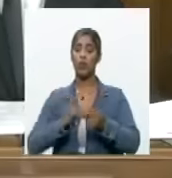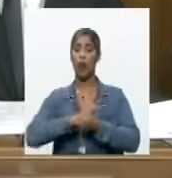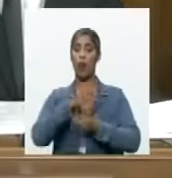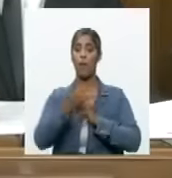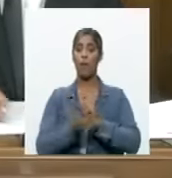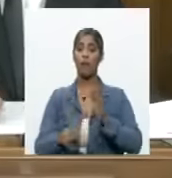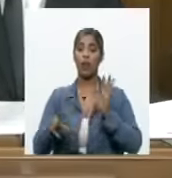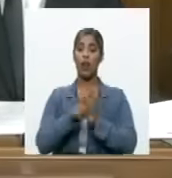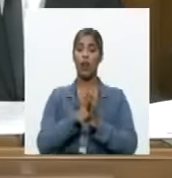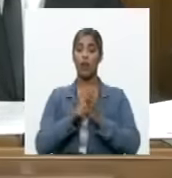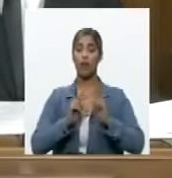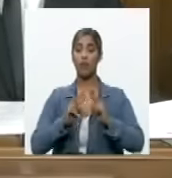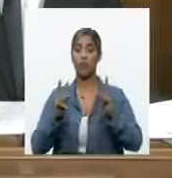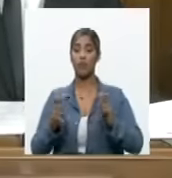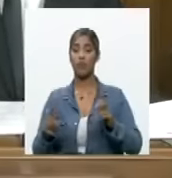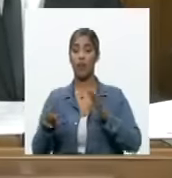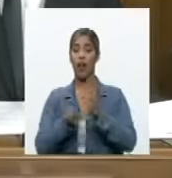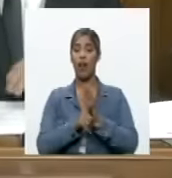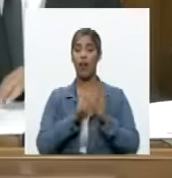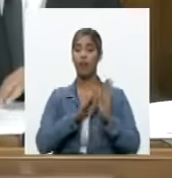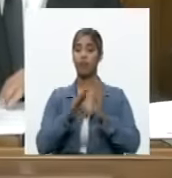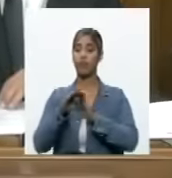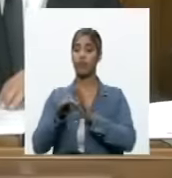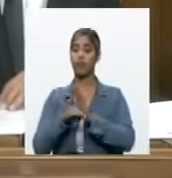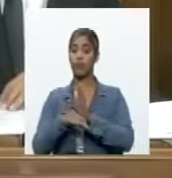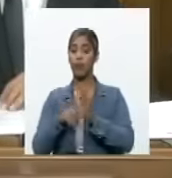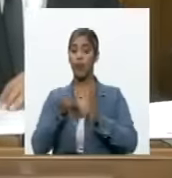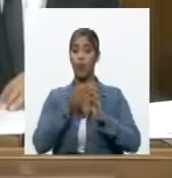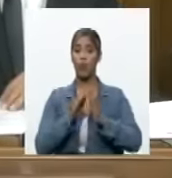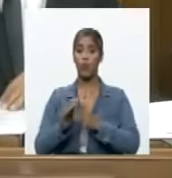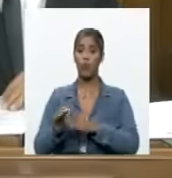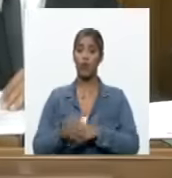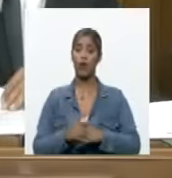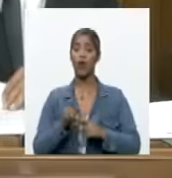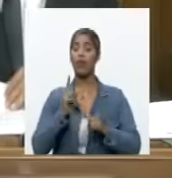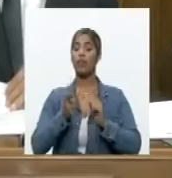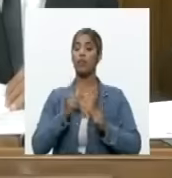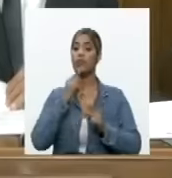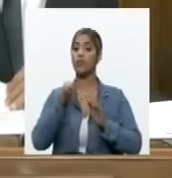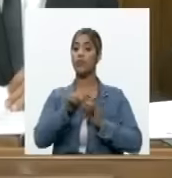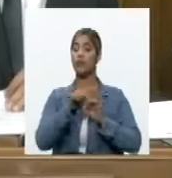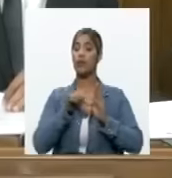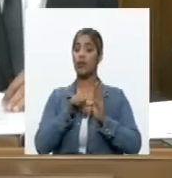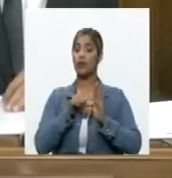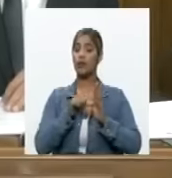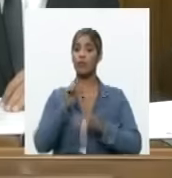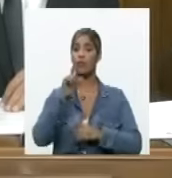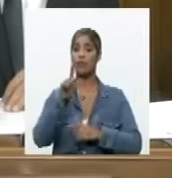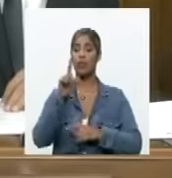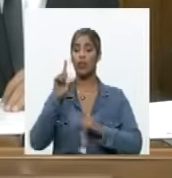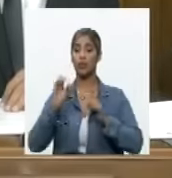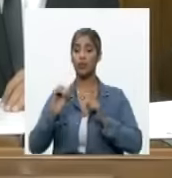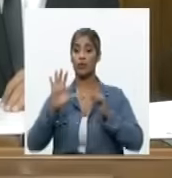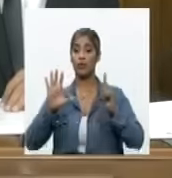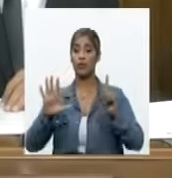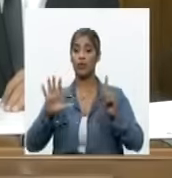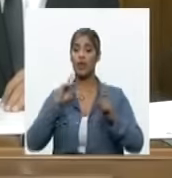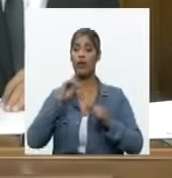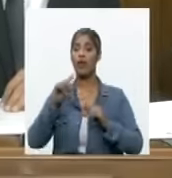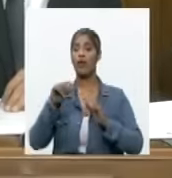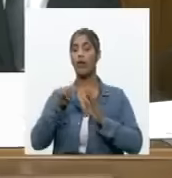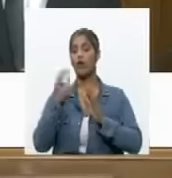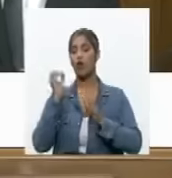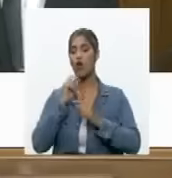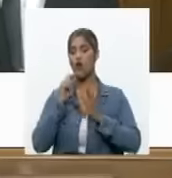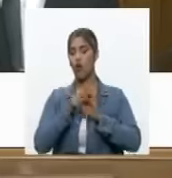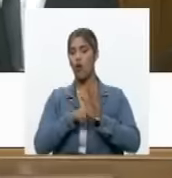proyecto de ley de reforma de la Ley Orgánica de las Comunas. De acuerdo con lo establecido en el artículo 106 del Reglamento Interior